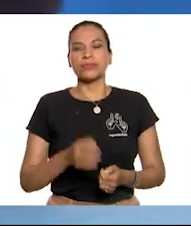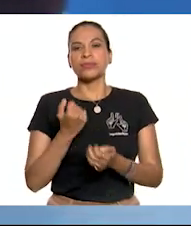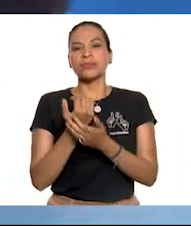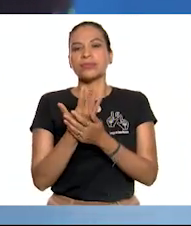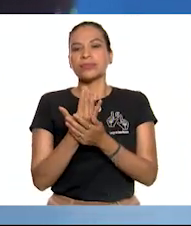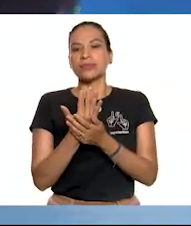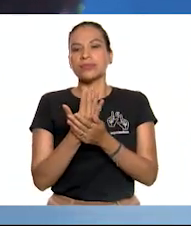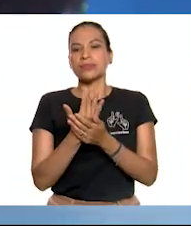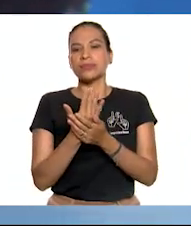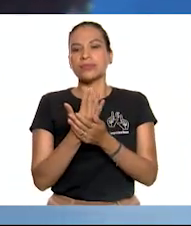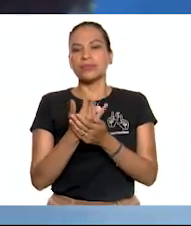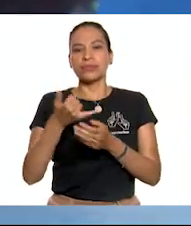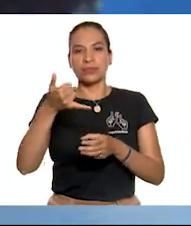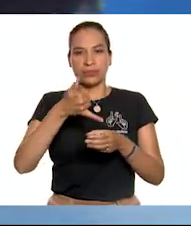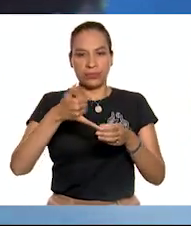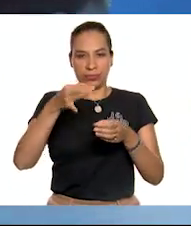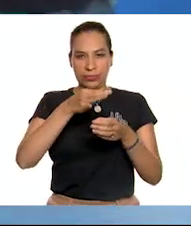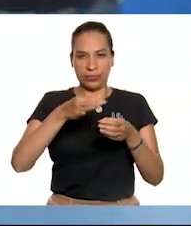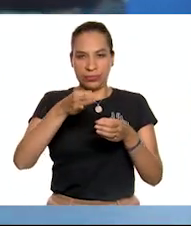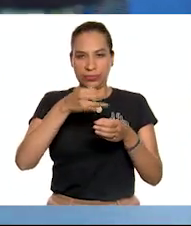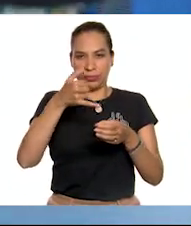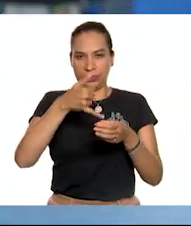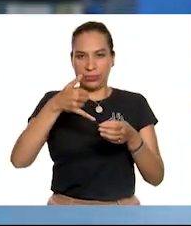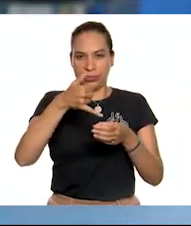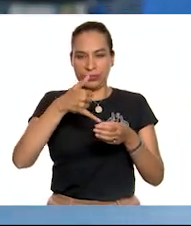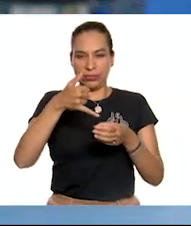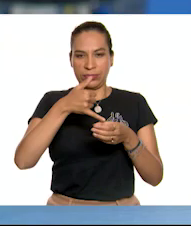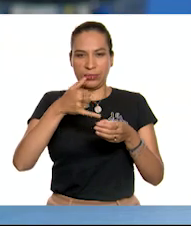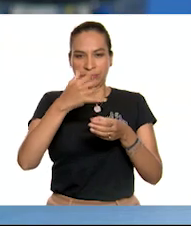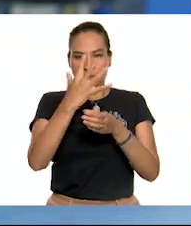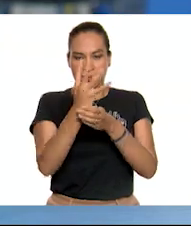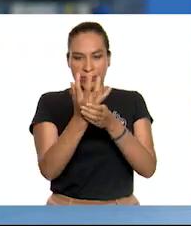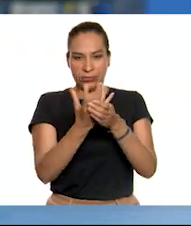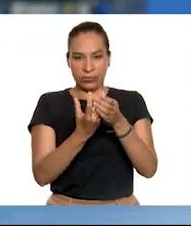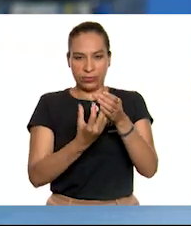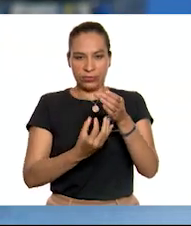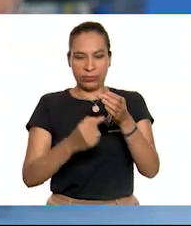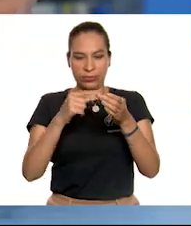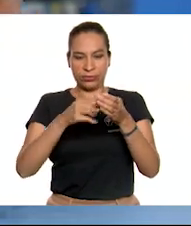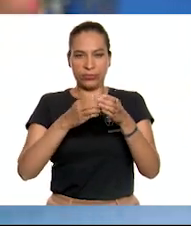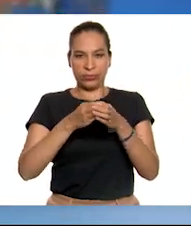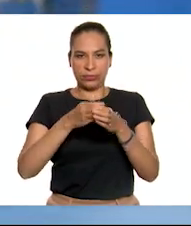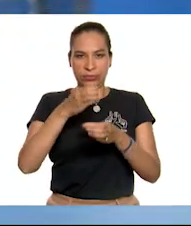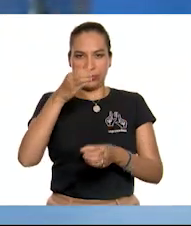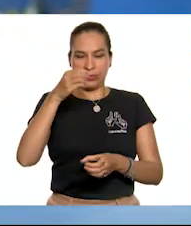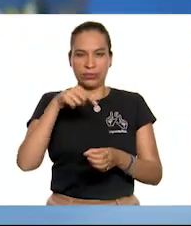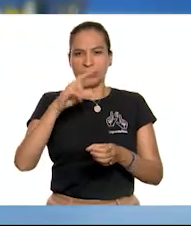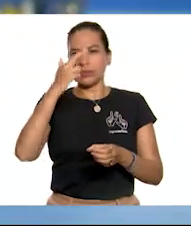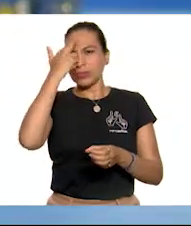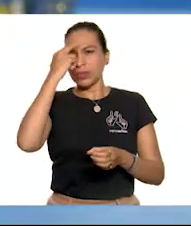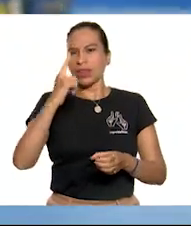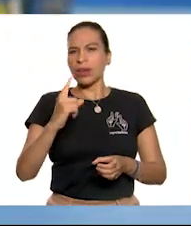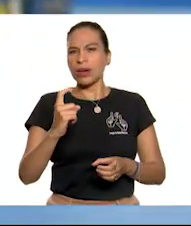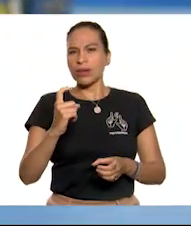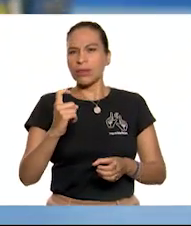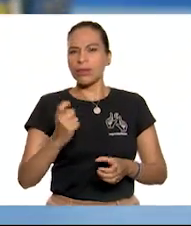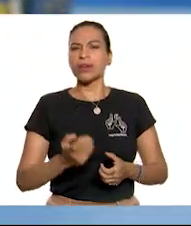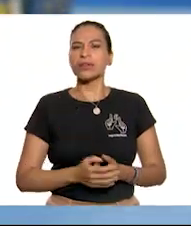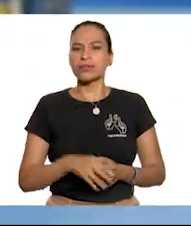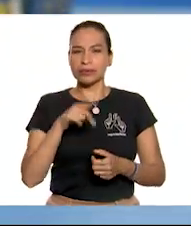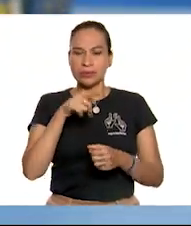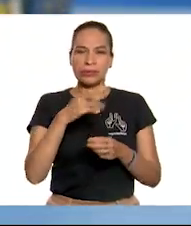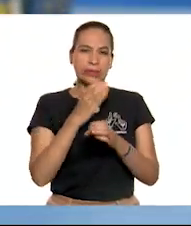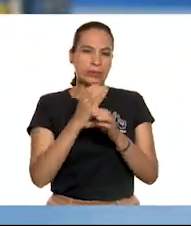esperar a que el aceite se vaya a la superficie de nuestra botella. Recordemos que el agua es